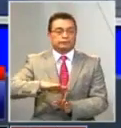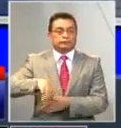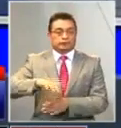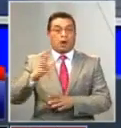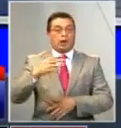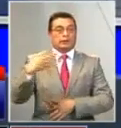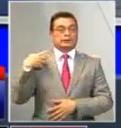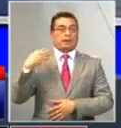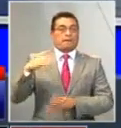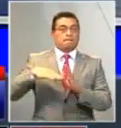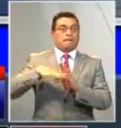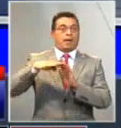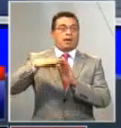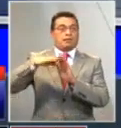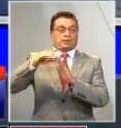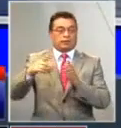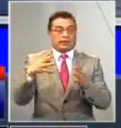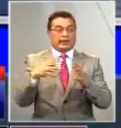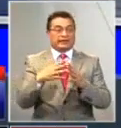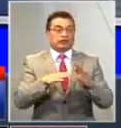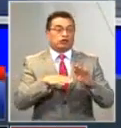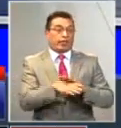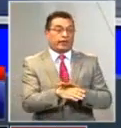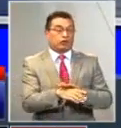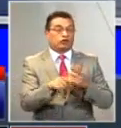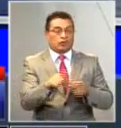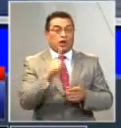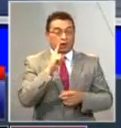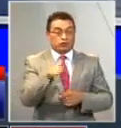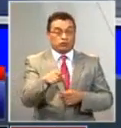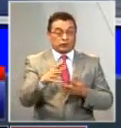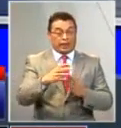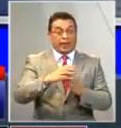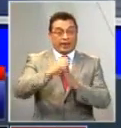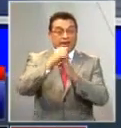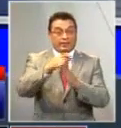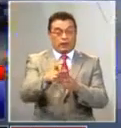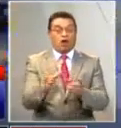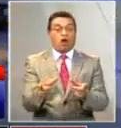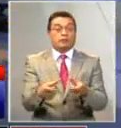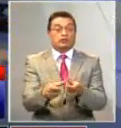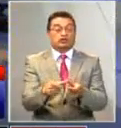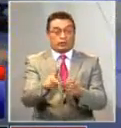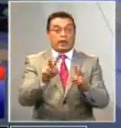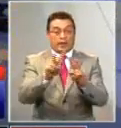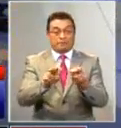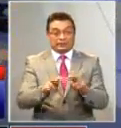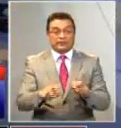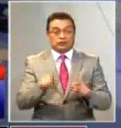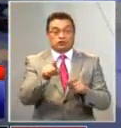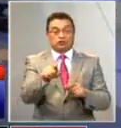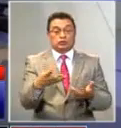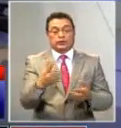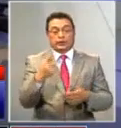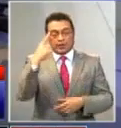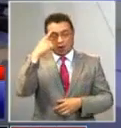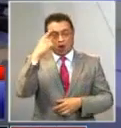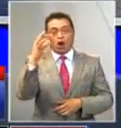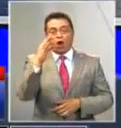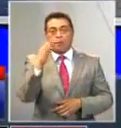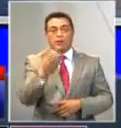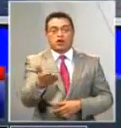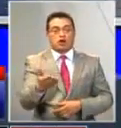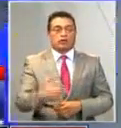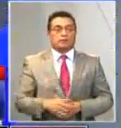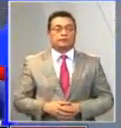alto rango dentro del ejército. Usted que ha liderado la comisión que investiga el caso, ¿qué opinión se ha formado respecto a esa pregunta?